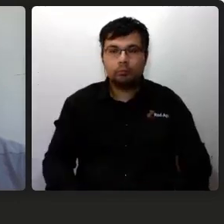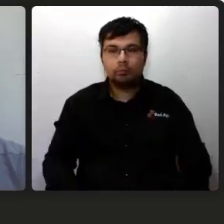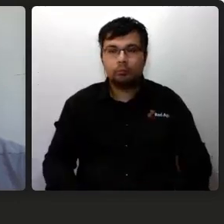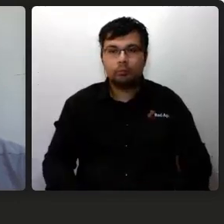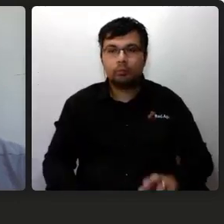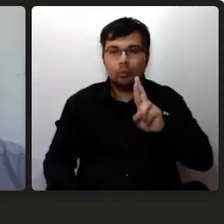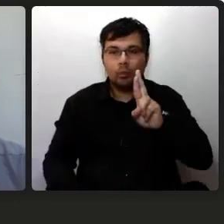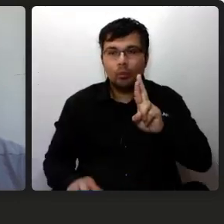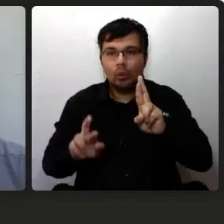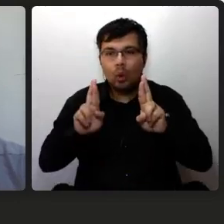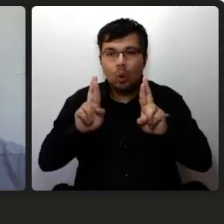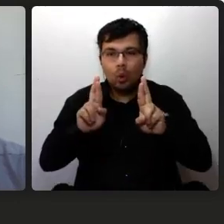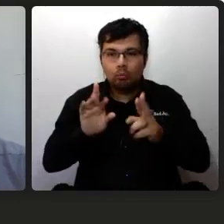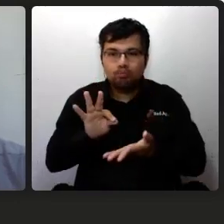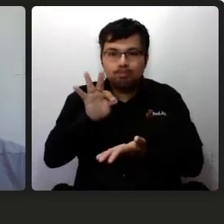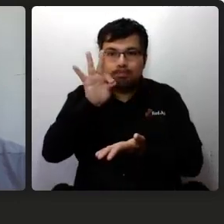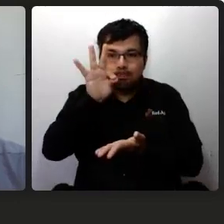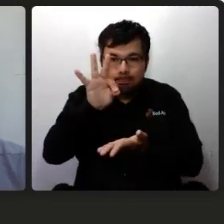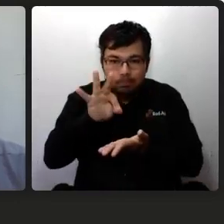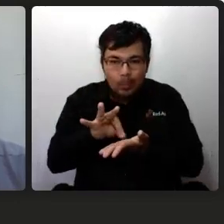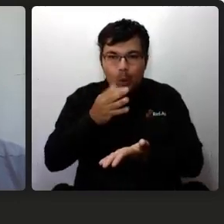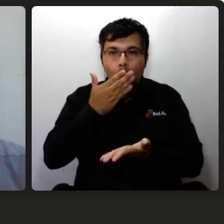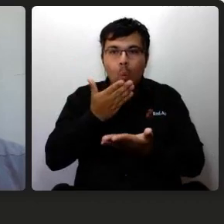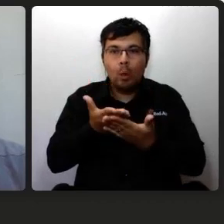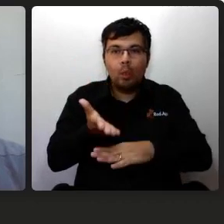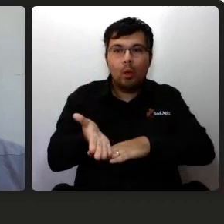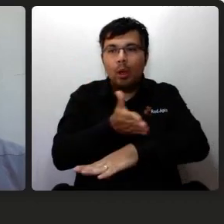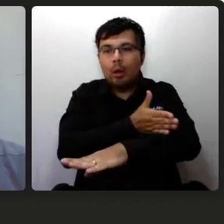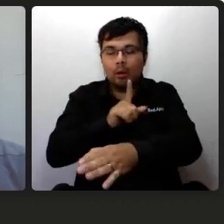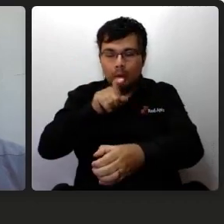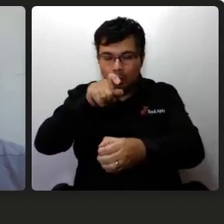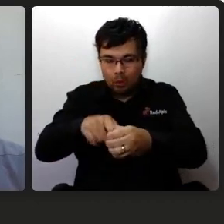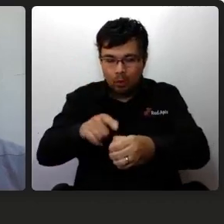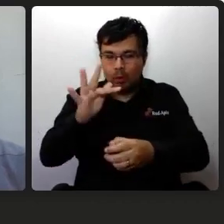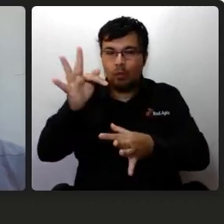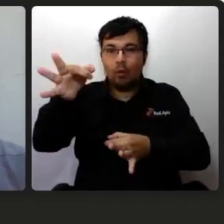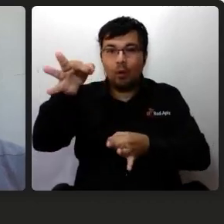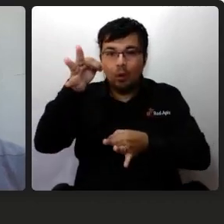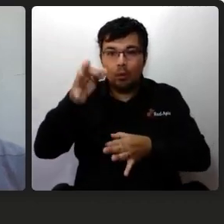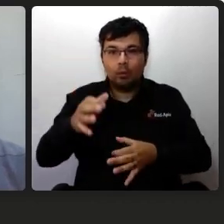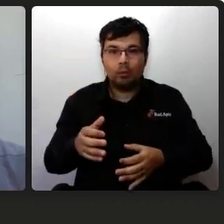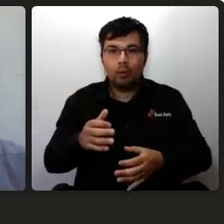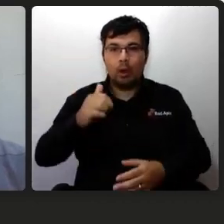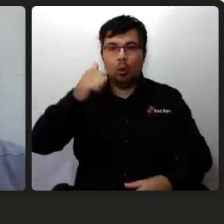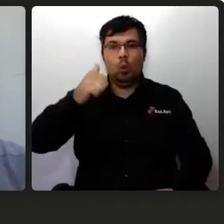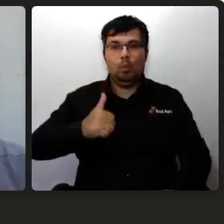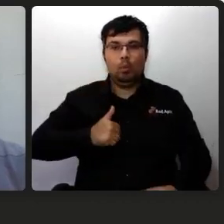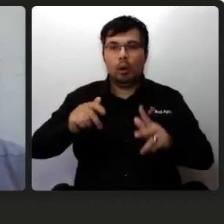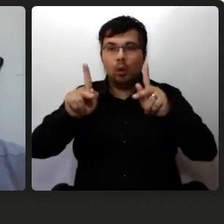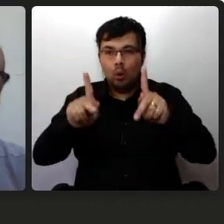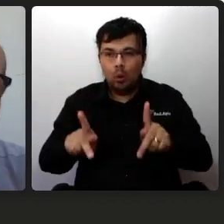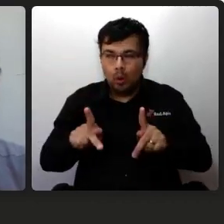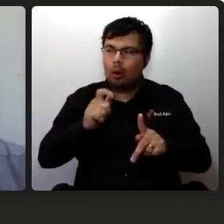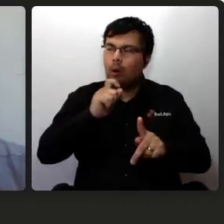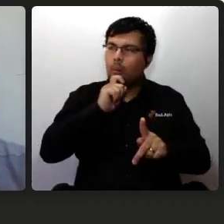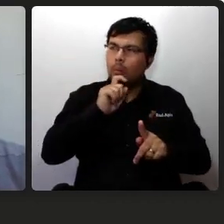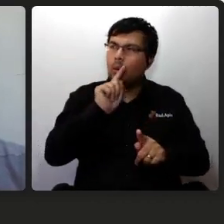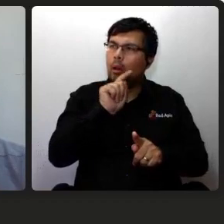sumado ese granito de arena cuando se inscribieron en el formulario y haber cumplido con las expectativas cuando dijeron esto me va a ayudar, esto me va a